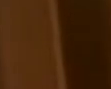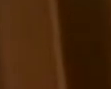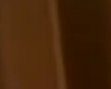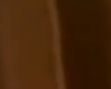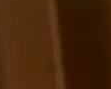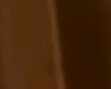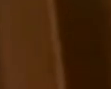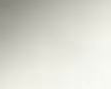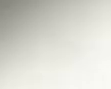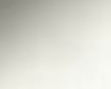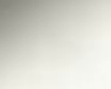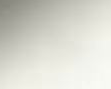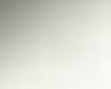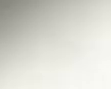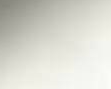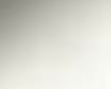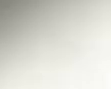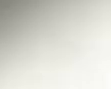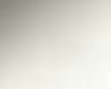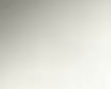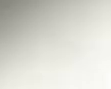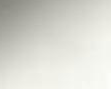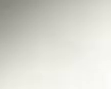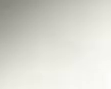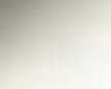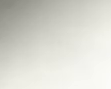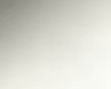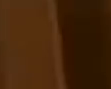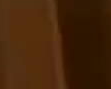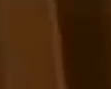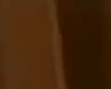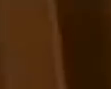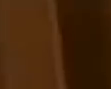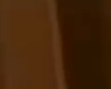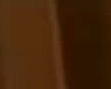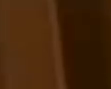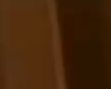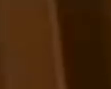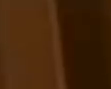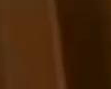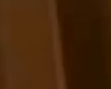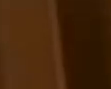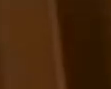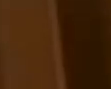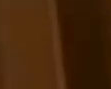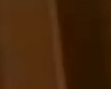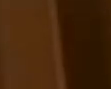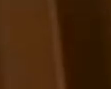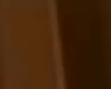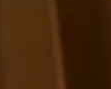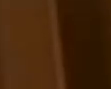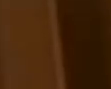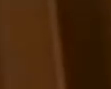de englobar las dos preguntas. Si somos delgados, bueno, mantengámonos delgados, y más allá del tema estético, porque